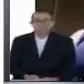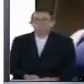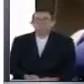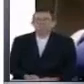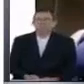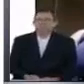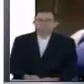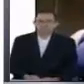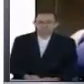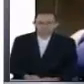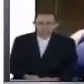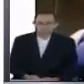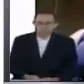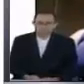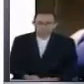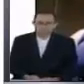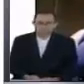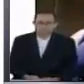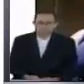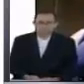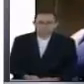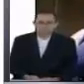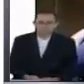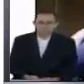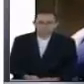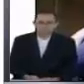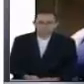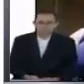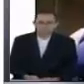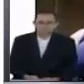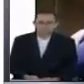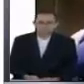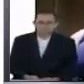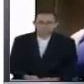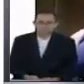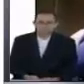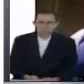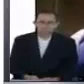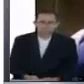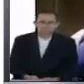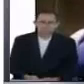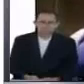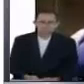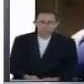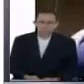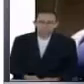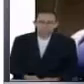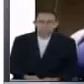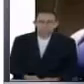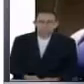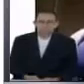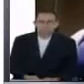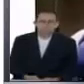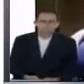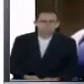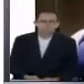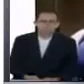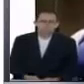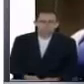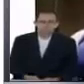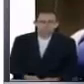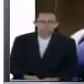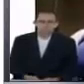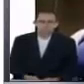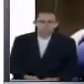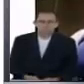pegaron, lo traspasaron, le dieron un latigazo a Jesucristo, su sangre derramó y murió en la cruz del Calvario.